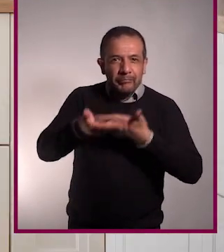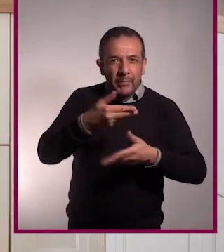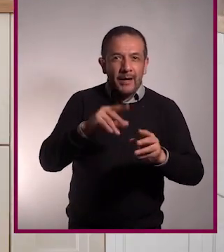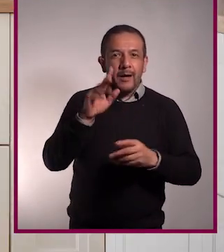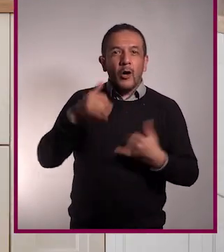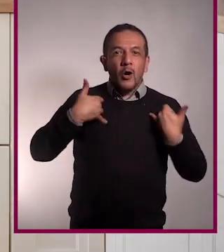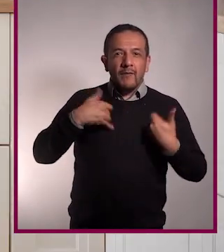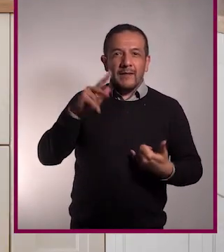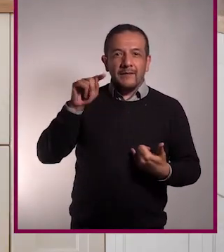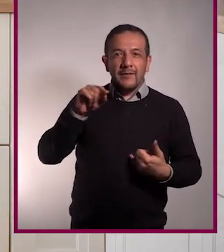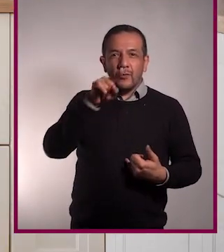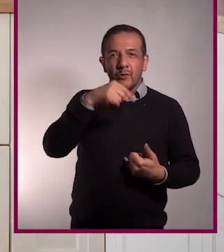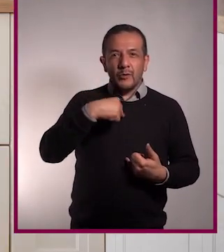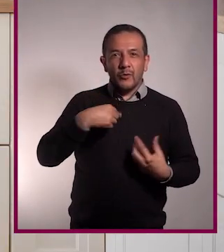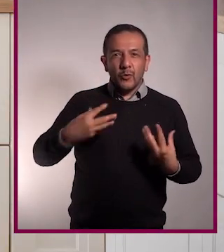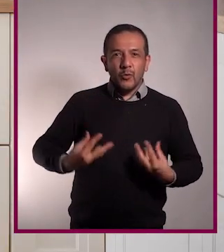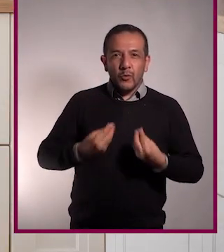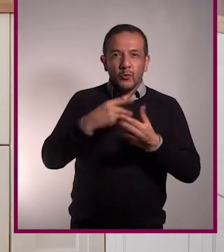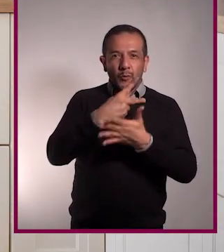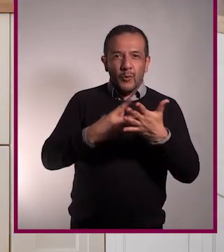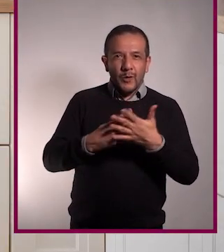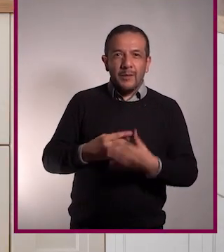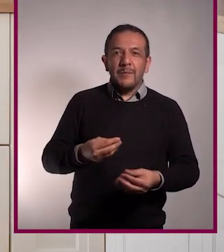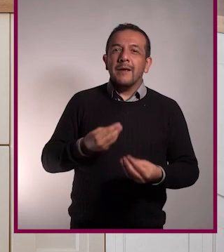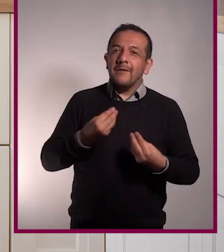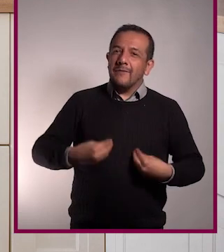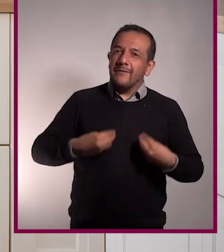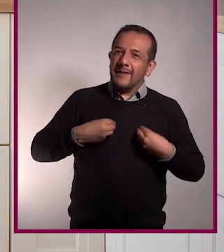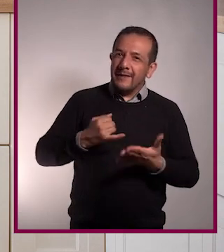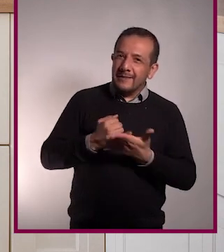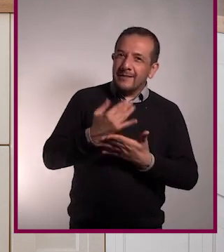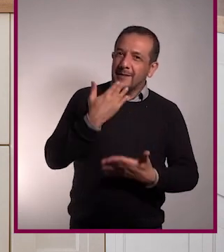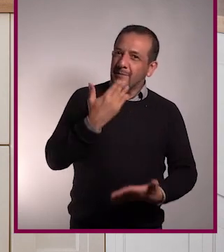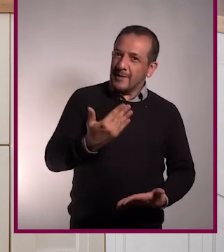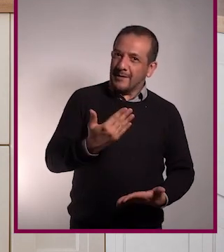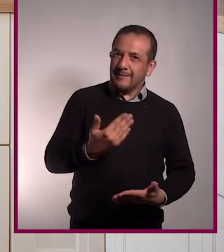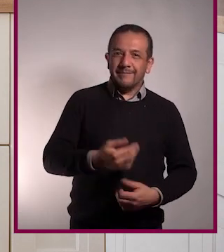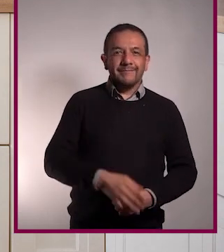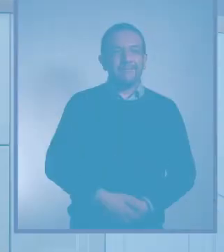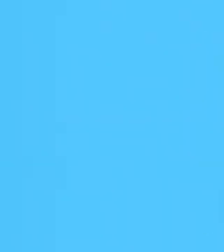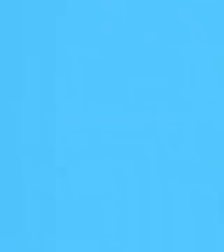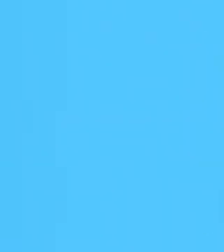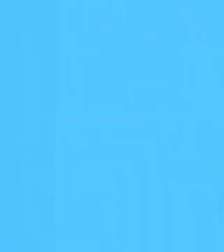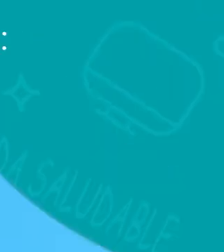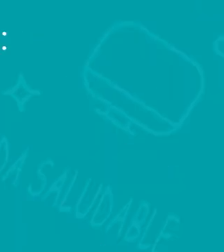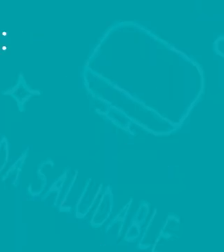en TV y haz este programa con nosotros. Vida saludable, una buena decisión. Hasta la próxima.